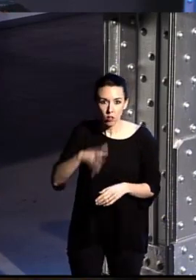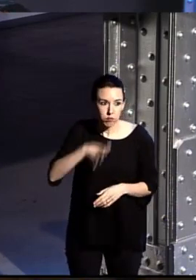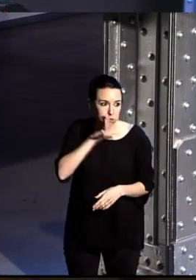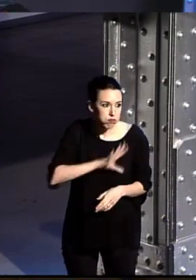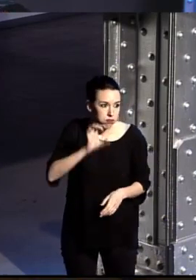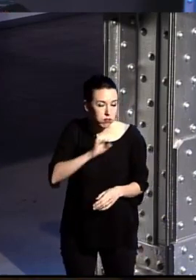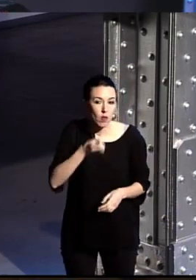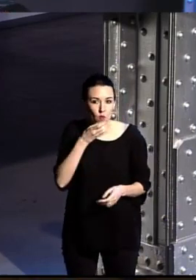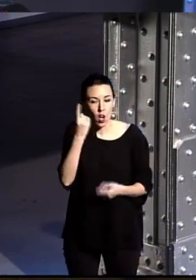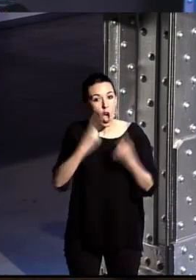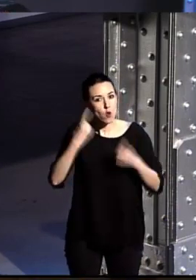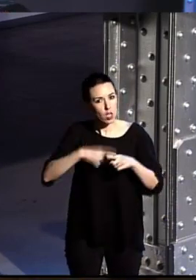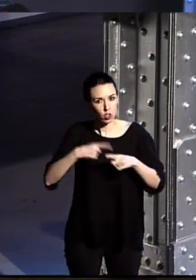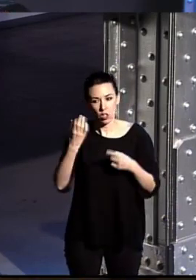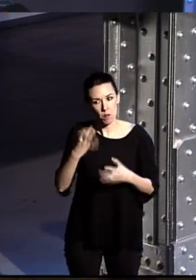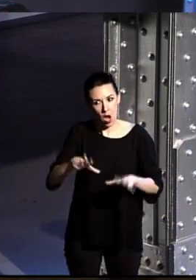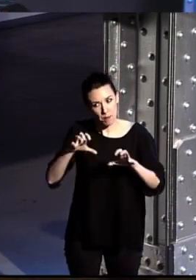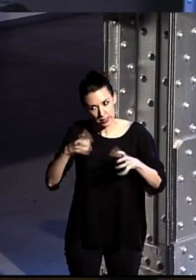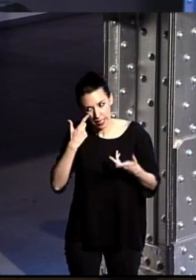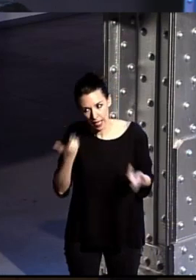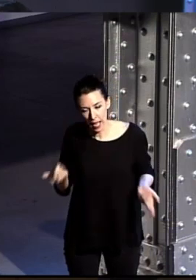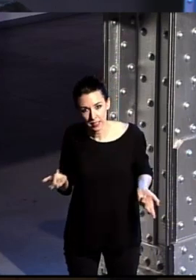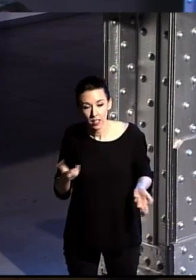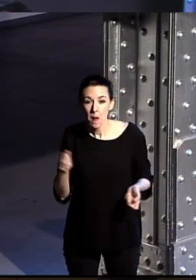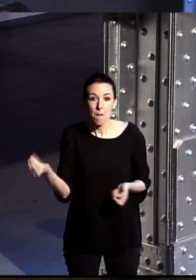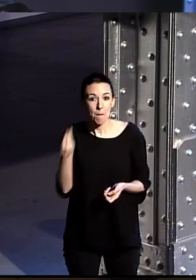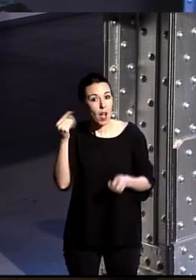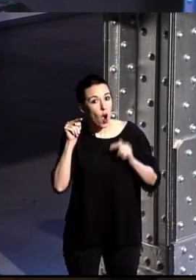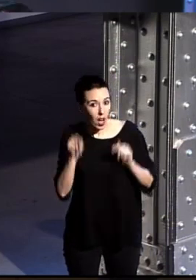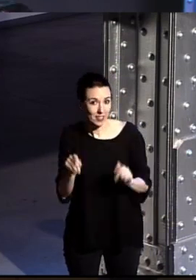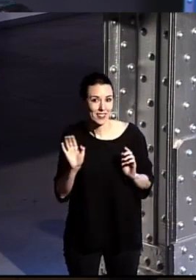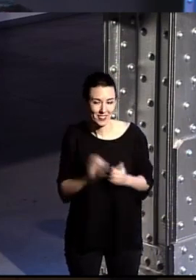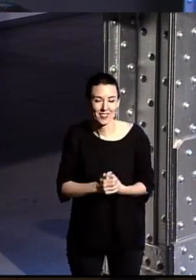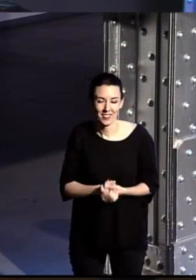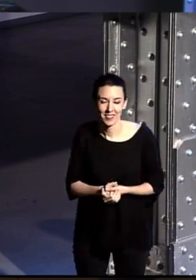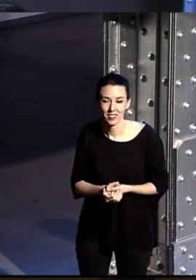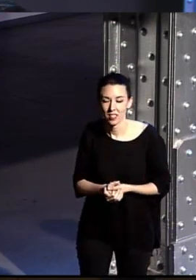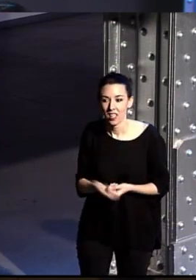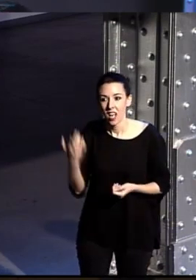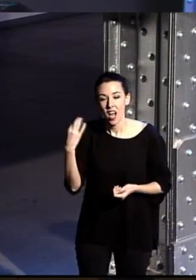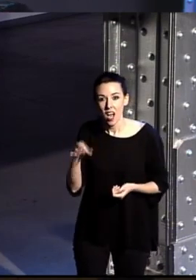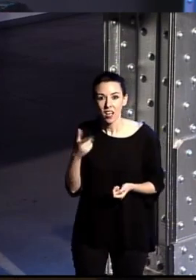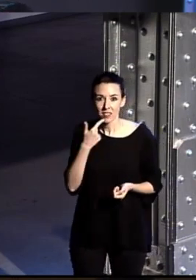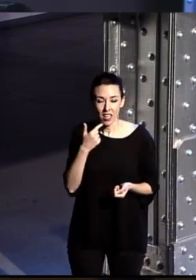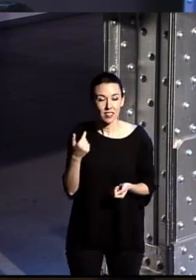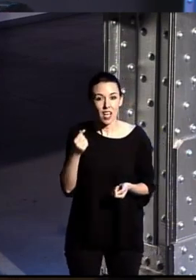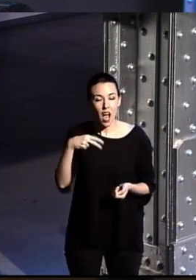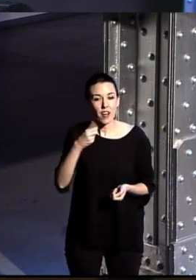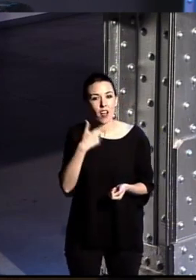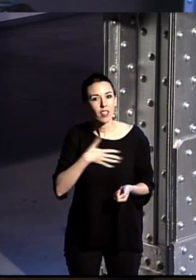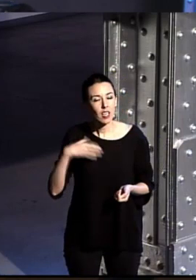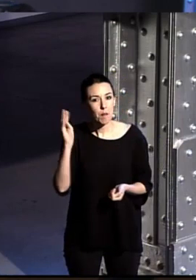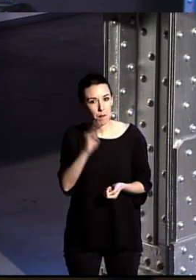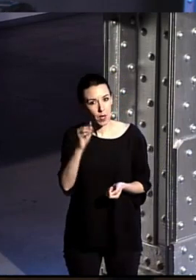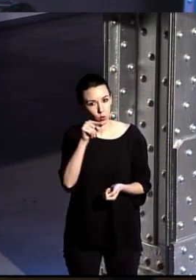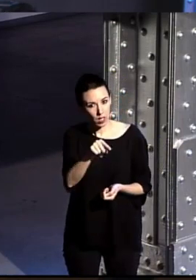extraordinario. Bueno, hay cosas que hay que aprenderlas leyendo. Y además mucho mejor que sea eso que otra cosa. Ana quería replicar. Sí, Ana quería